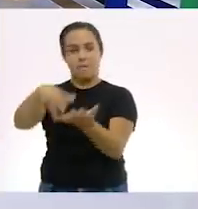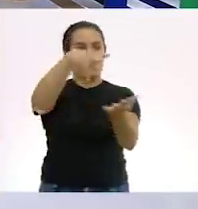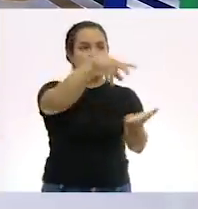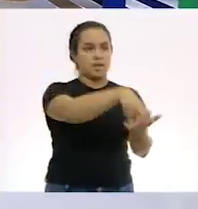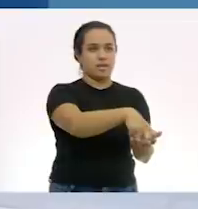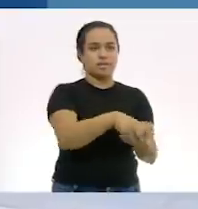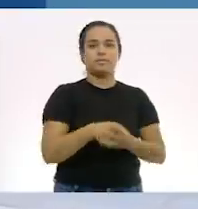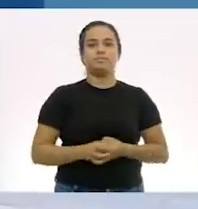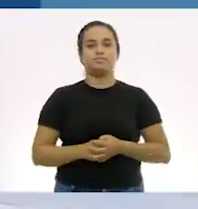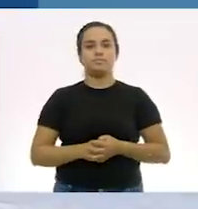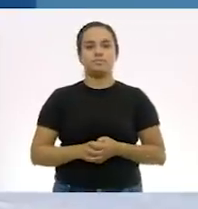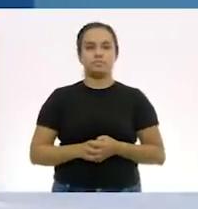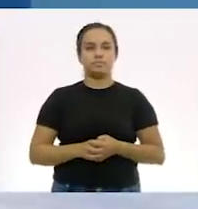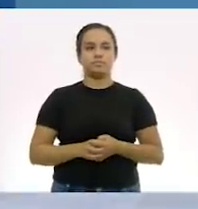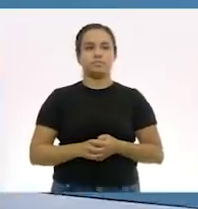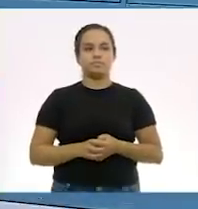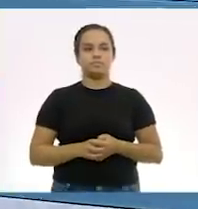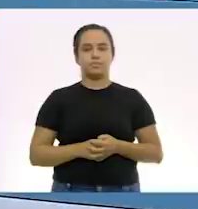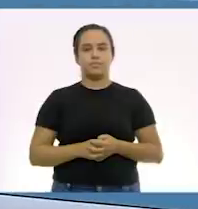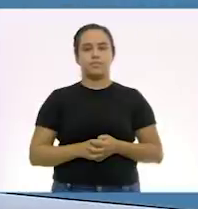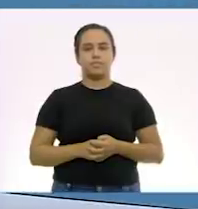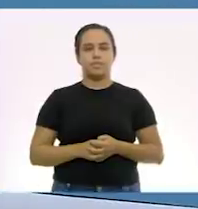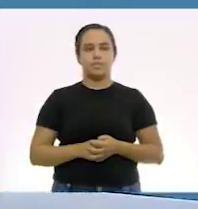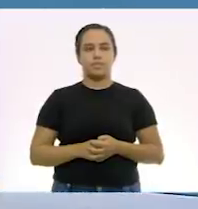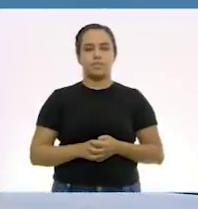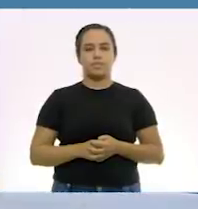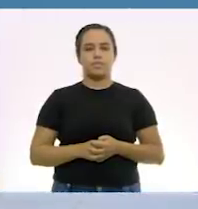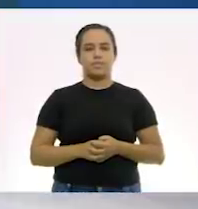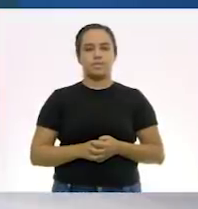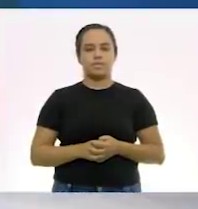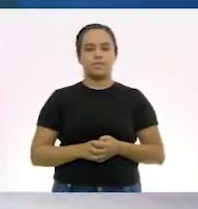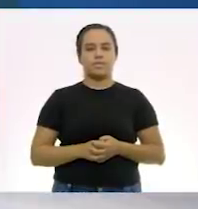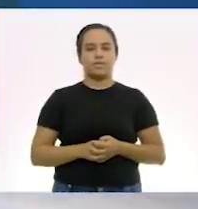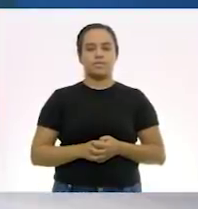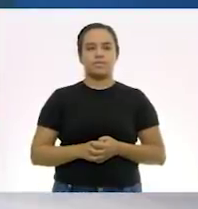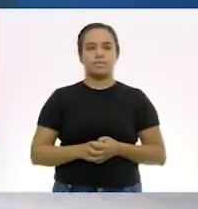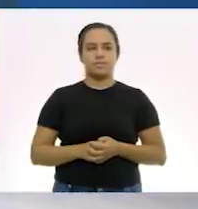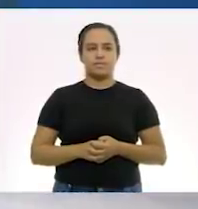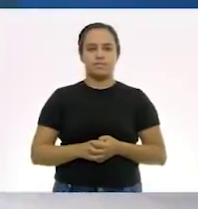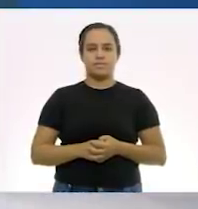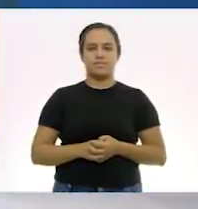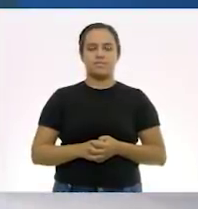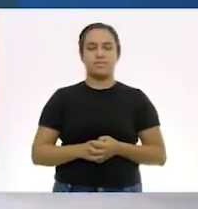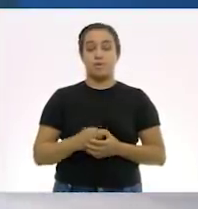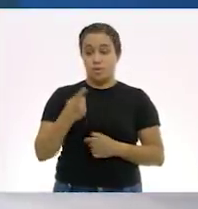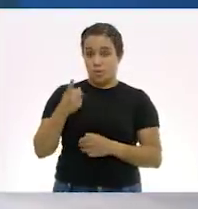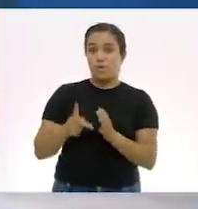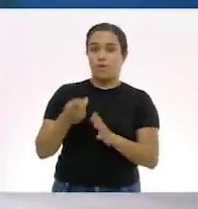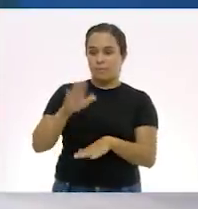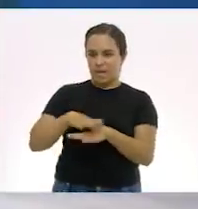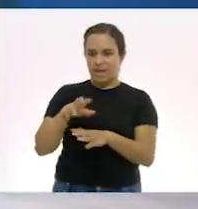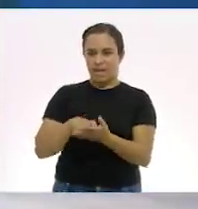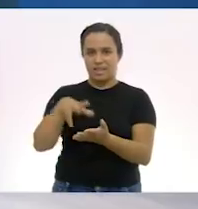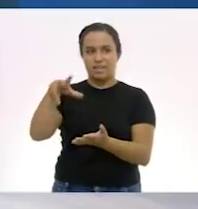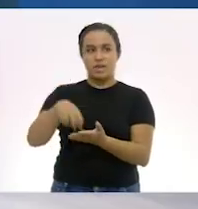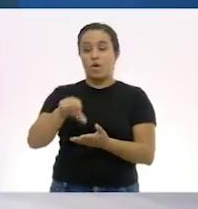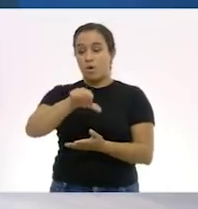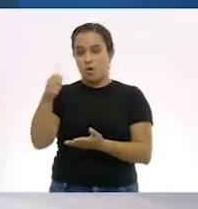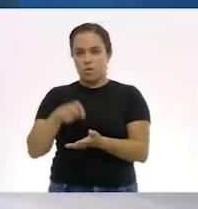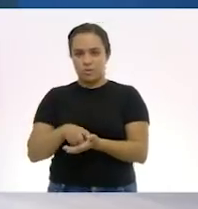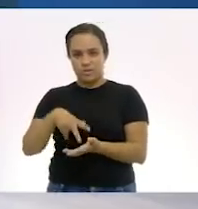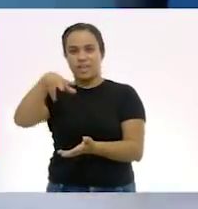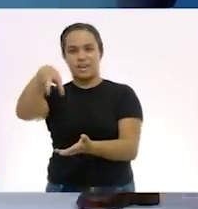Canto en la orilla, vivo en el agua. No soy un pescado, ni soy cigarra. ¿Canto en la orilla?